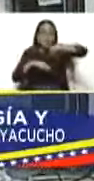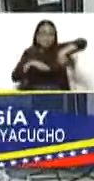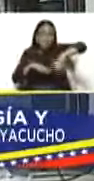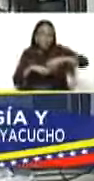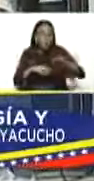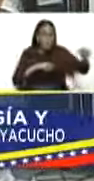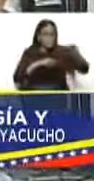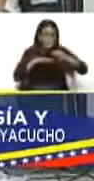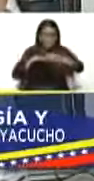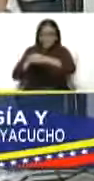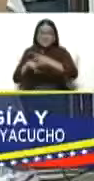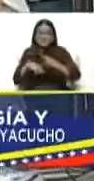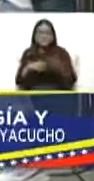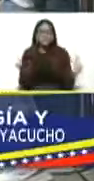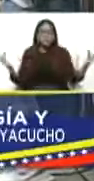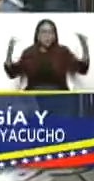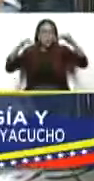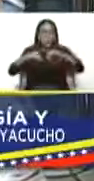aquí?